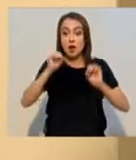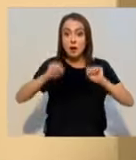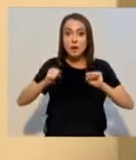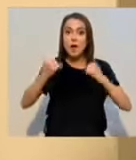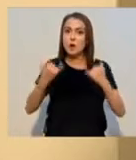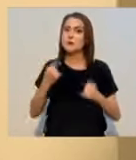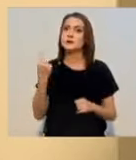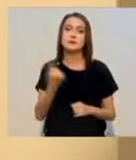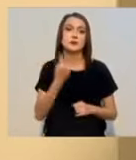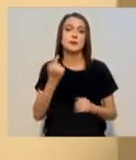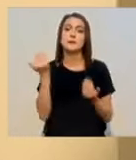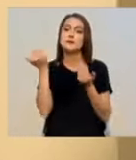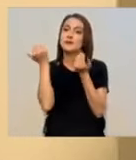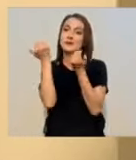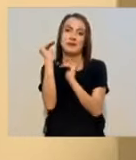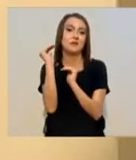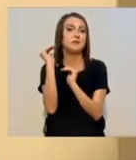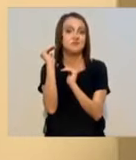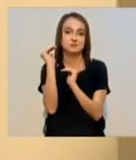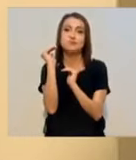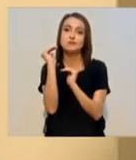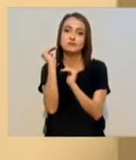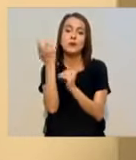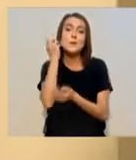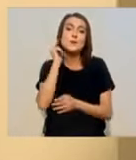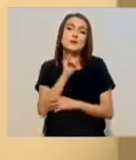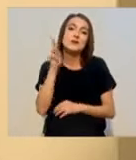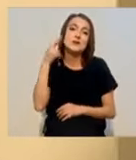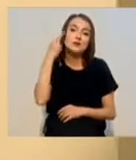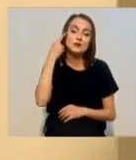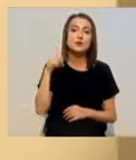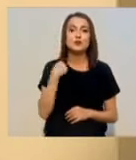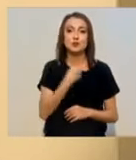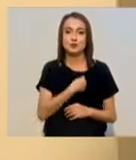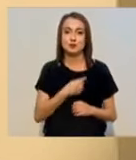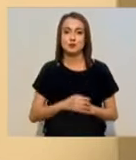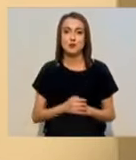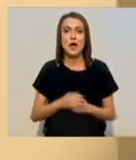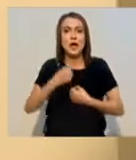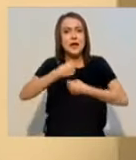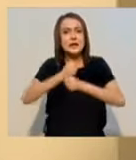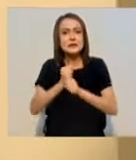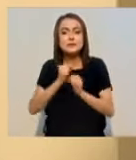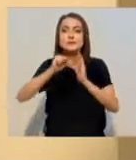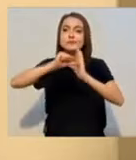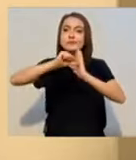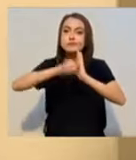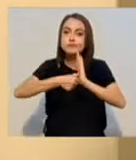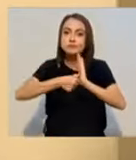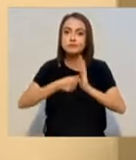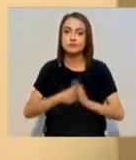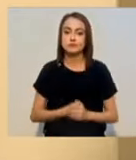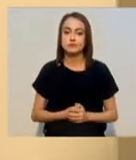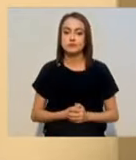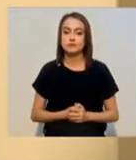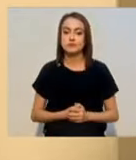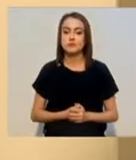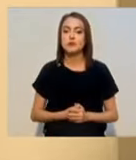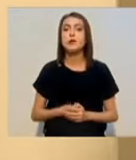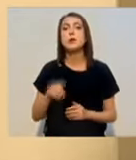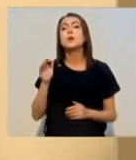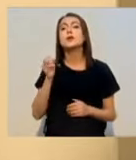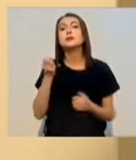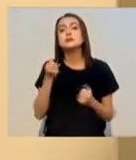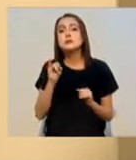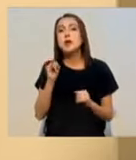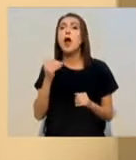capacidad siempre va a ser limitada. Y por eso es que hacemos énfasis en que, a pesar